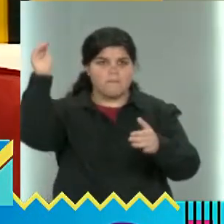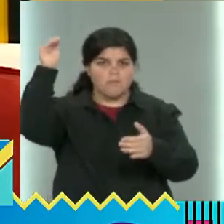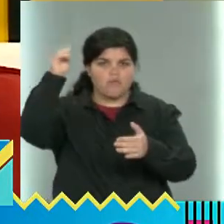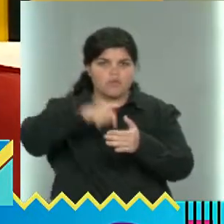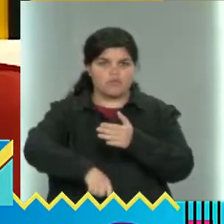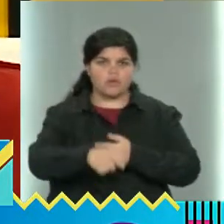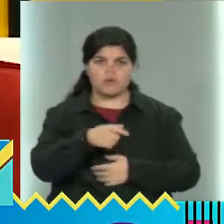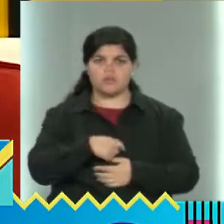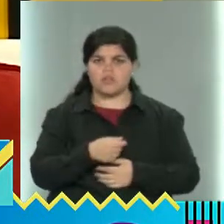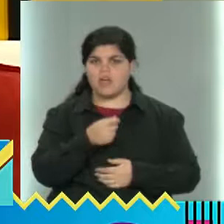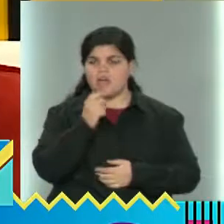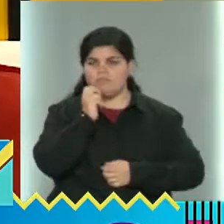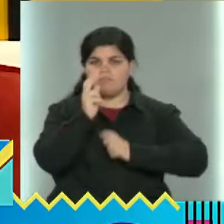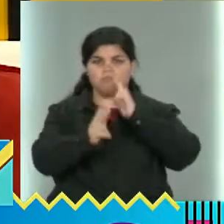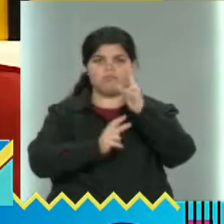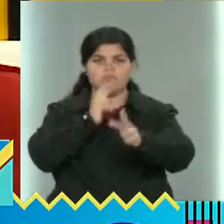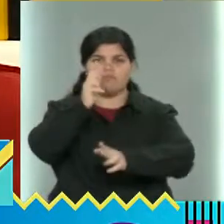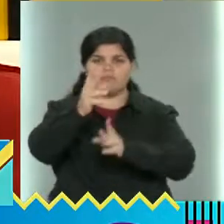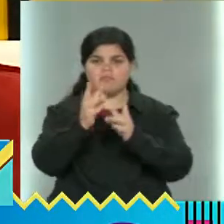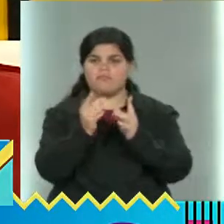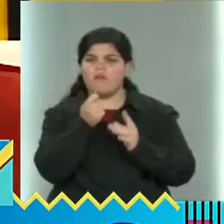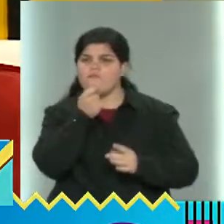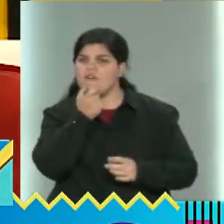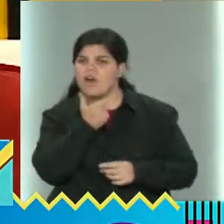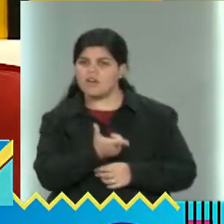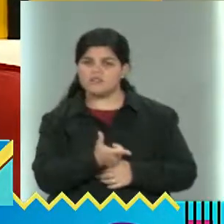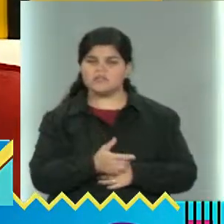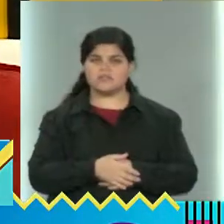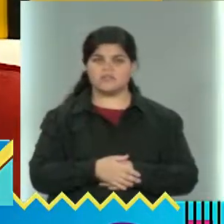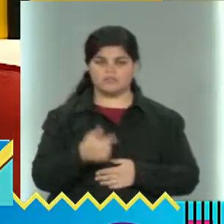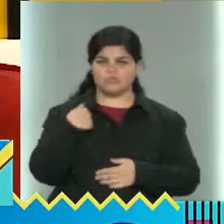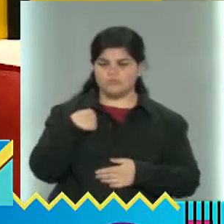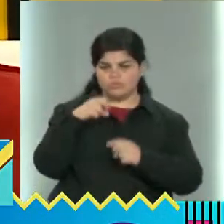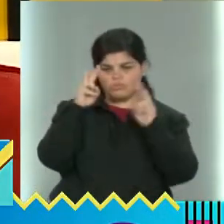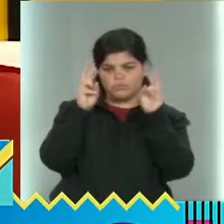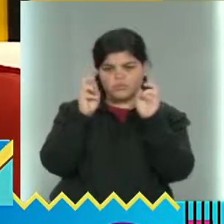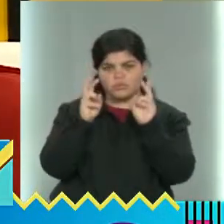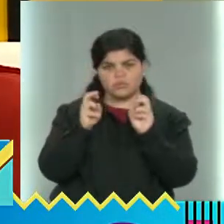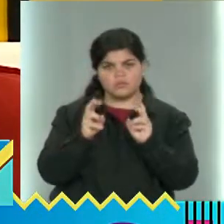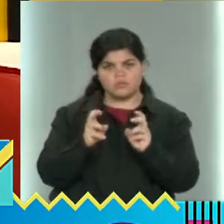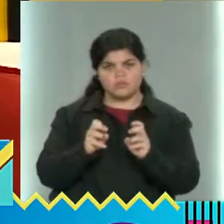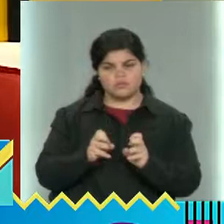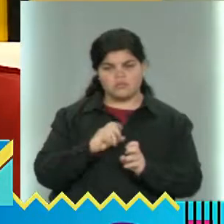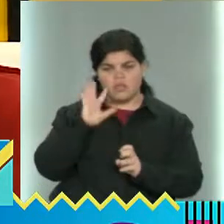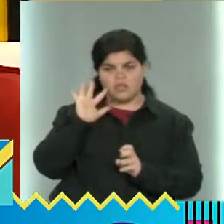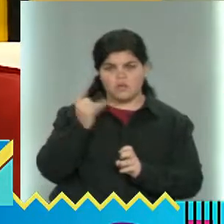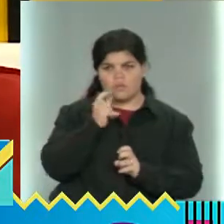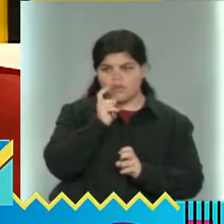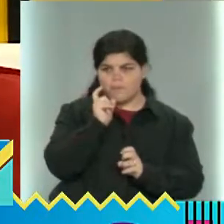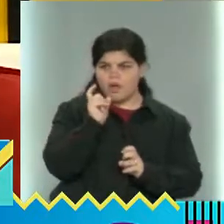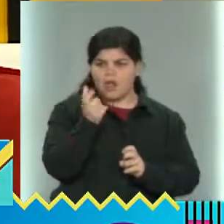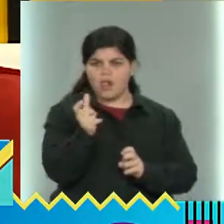palabra simple? Y eso fue lo que yo estudié y vi que esa palabra se convertía en un